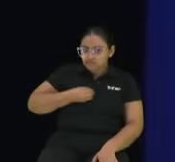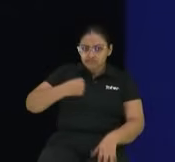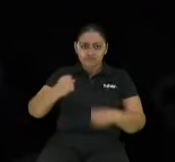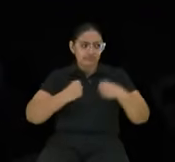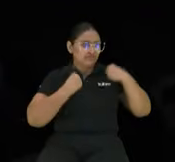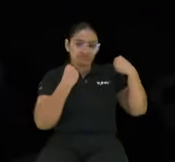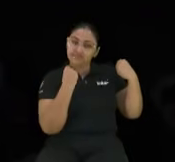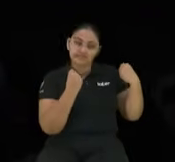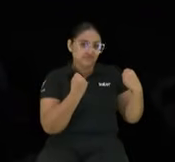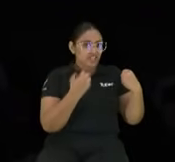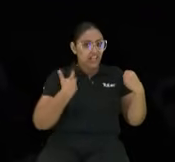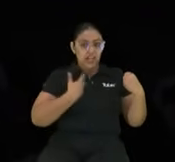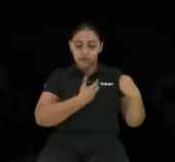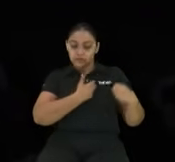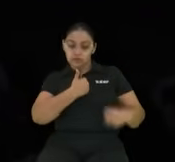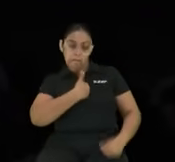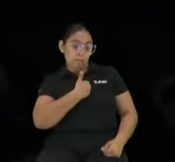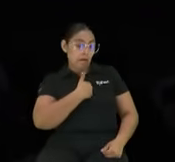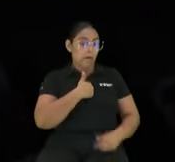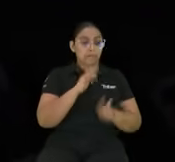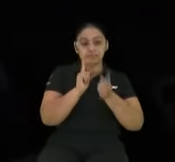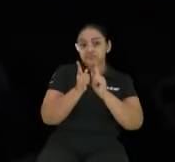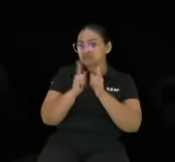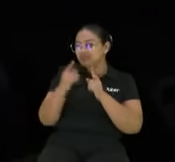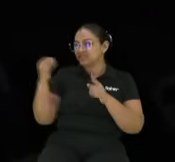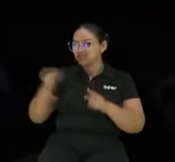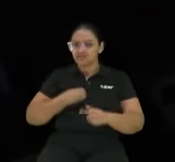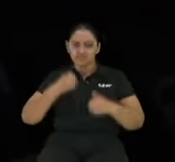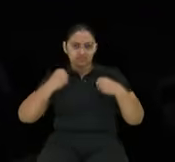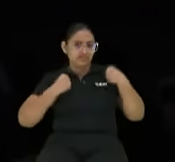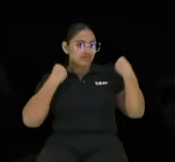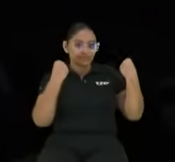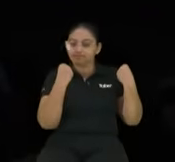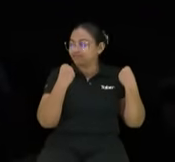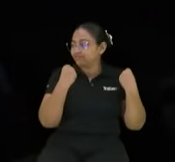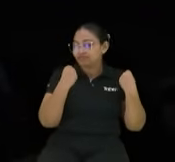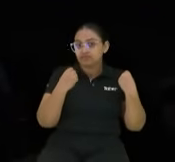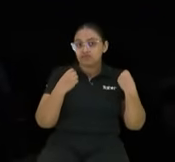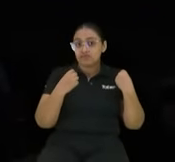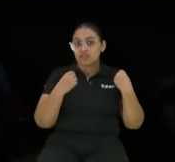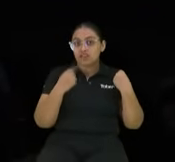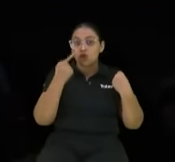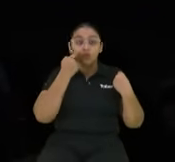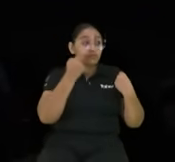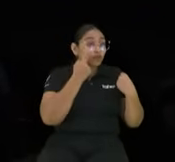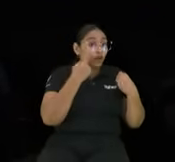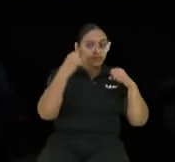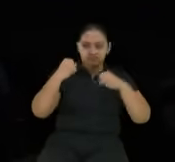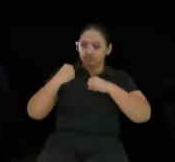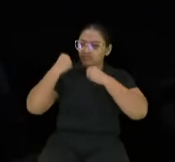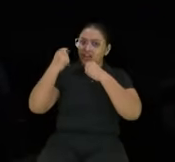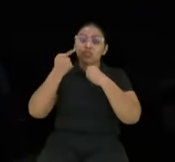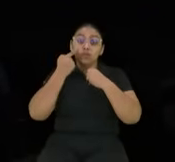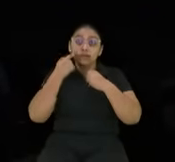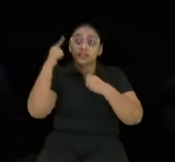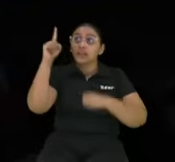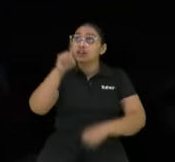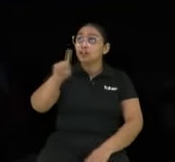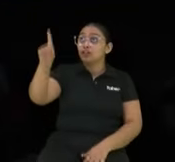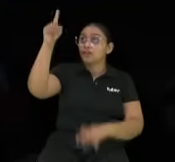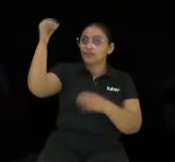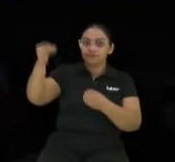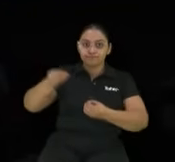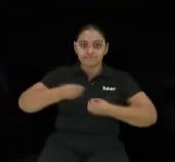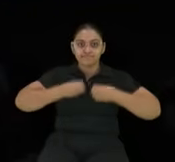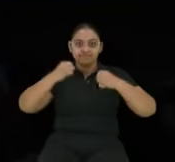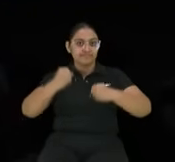personalidad no viene de nuestra capacidad sino que nuestra fortaleza proviene y viene de Dios alguien dice amén Y ya le voy a enseñar